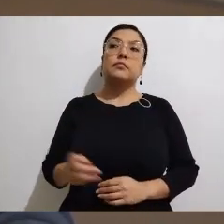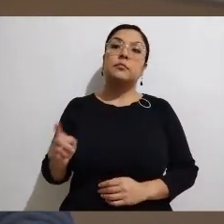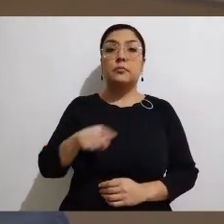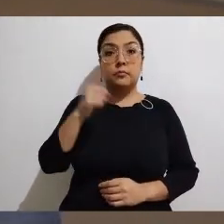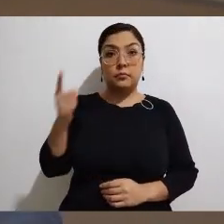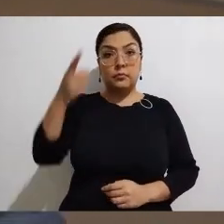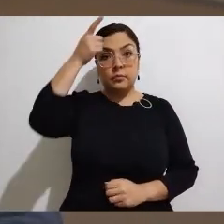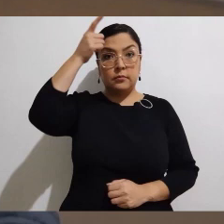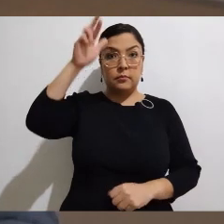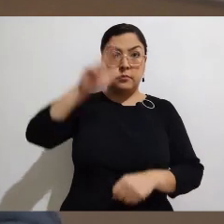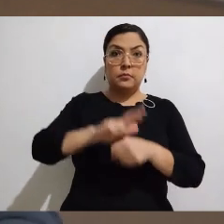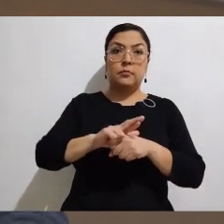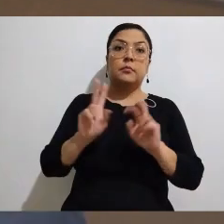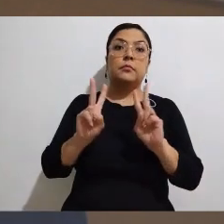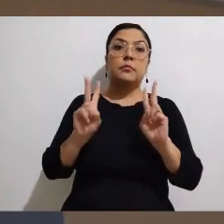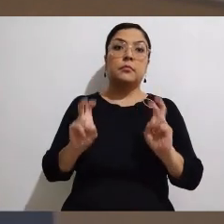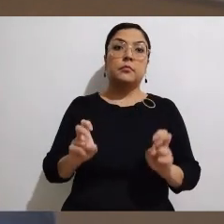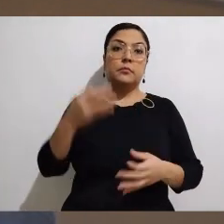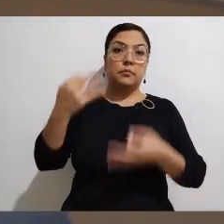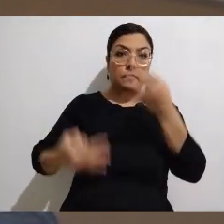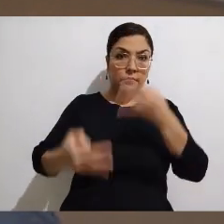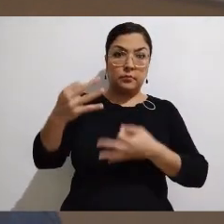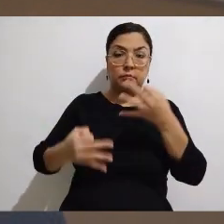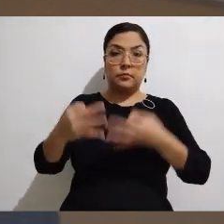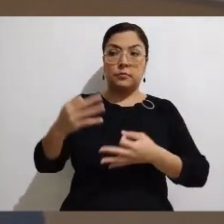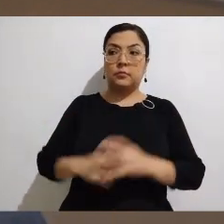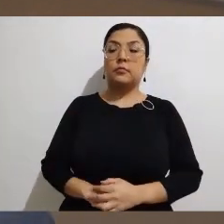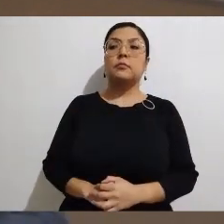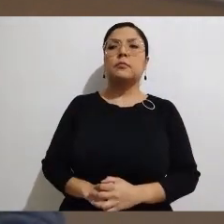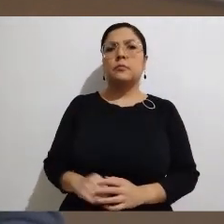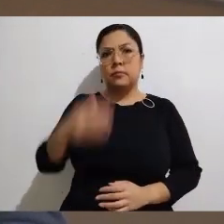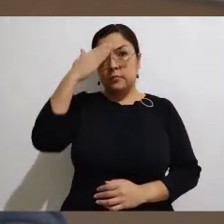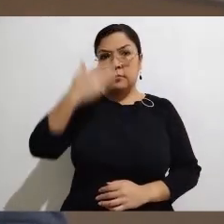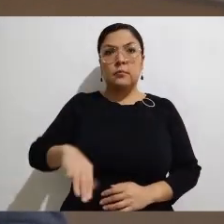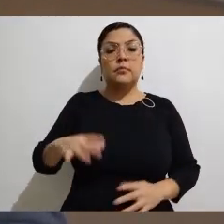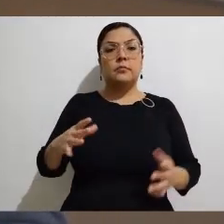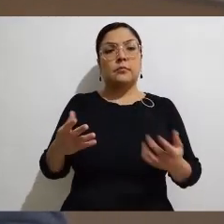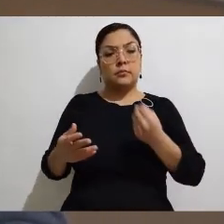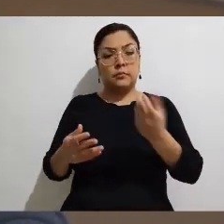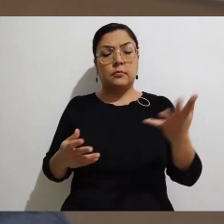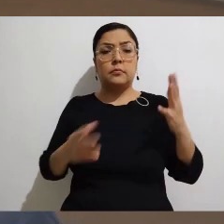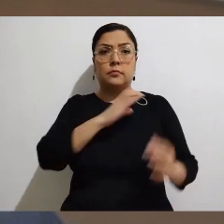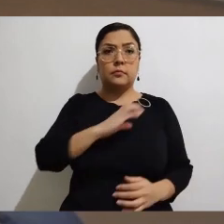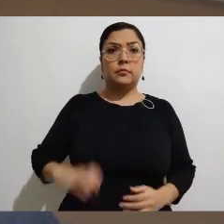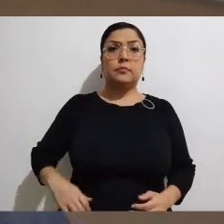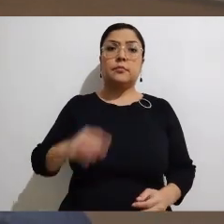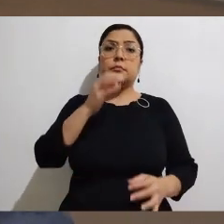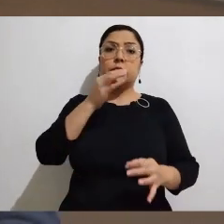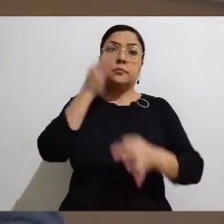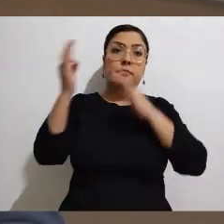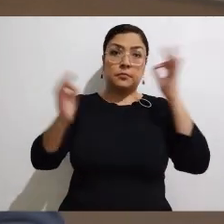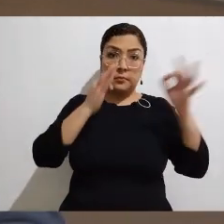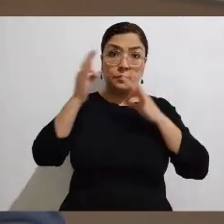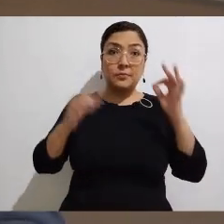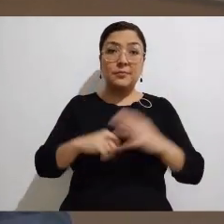Ejecutiva de Asuntos Jurídicos. Tú sabes que cuando hay procesos electorales, principalmente campañas, pues los conflictos entre los partidos